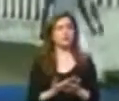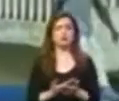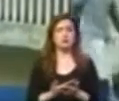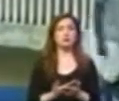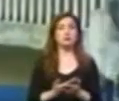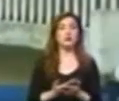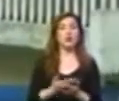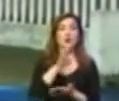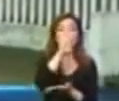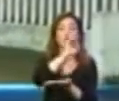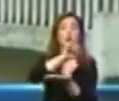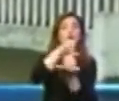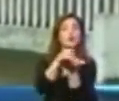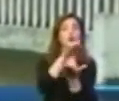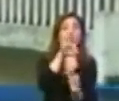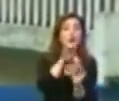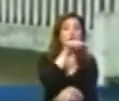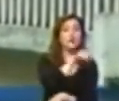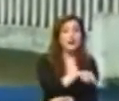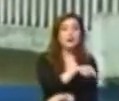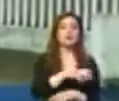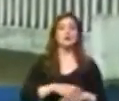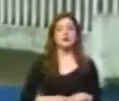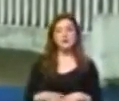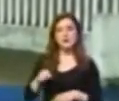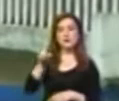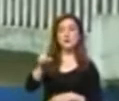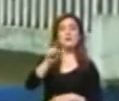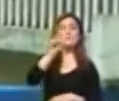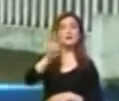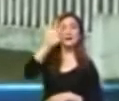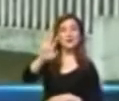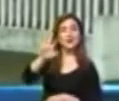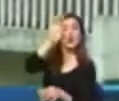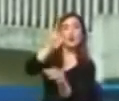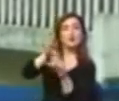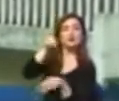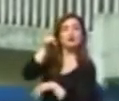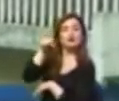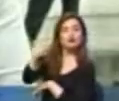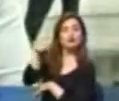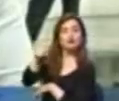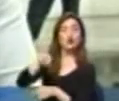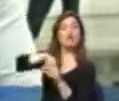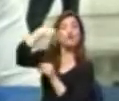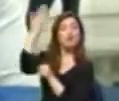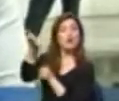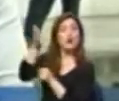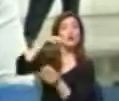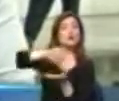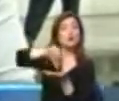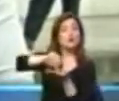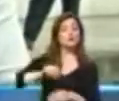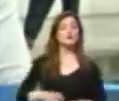en las cuatro juntas receptoras del voto que tenemos aquí en la ciudad de San Lorenzo y con las 25 juntas receptoras del voto que tenemos en las partes rurales. Solo